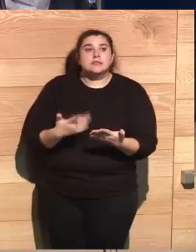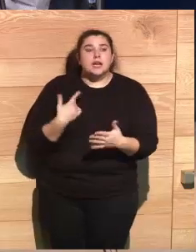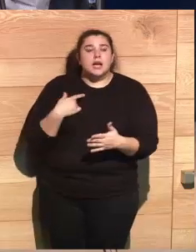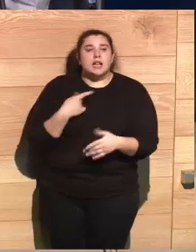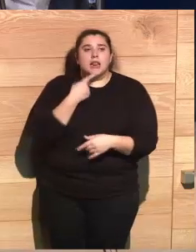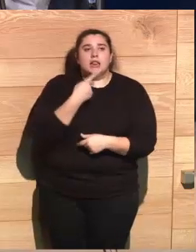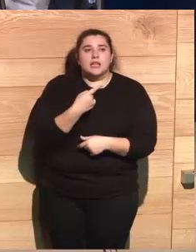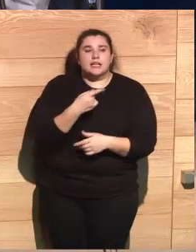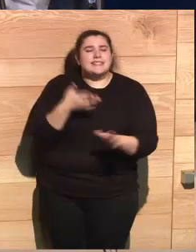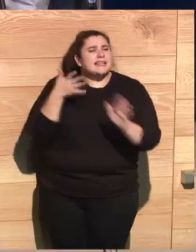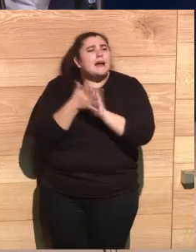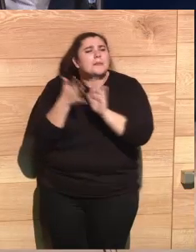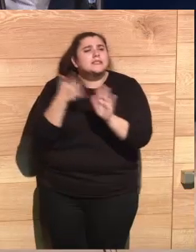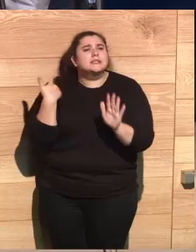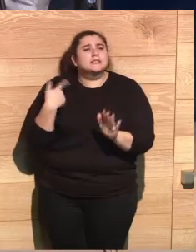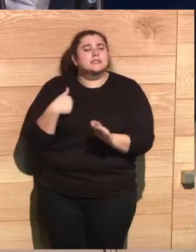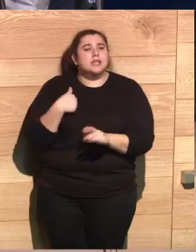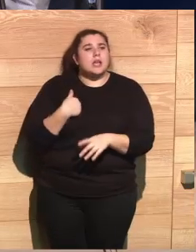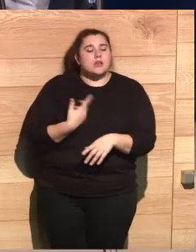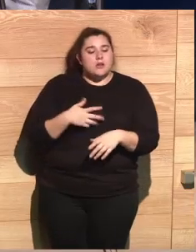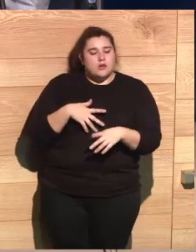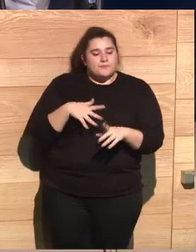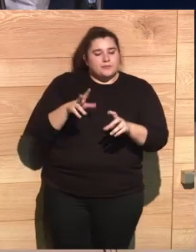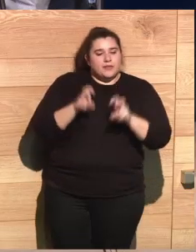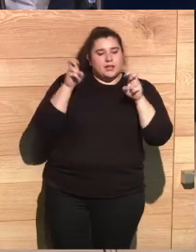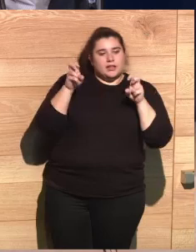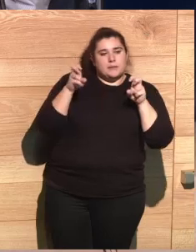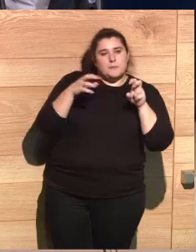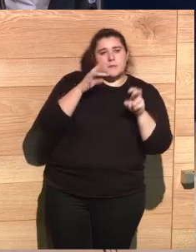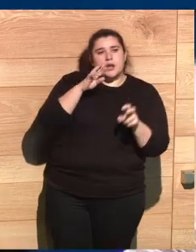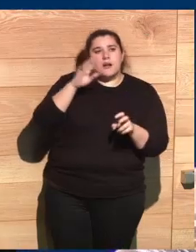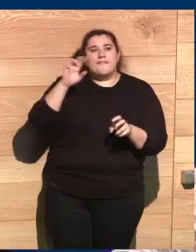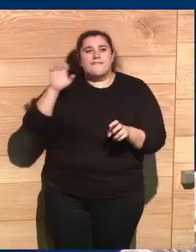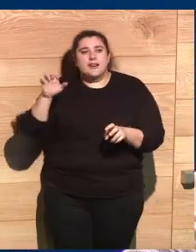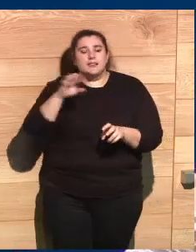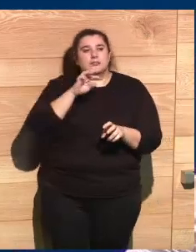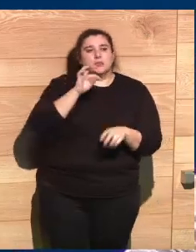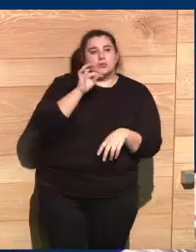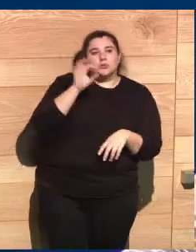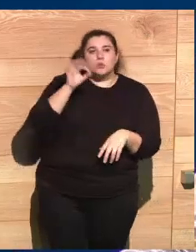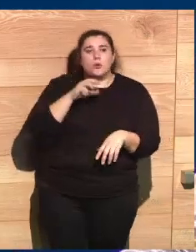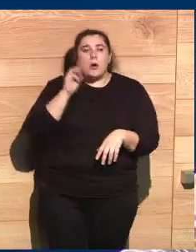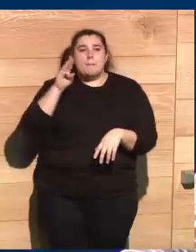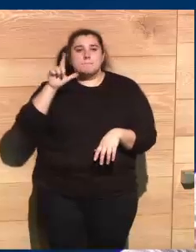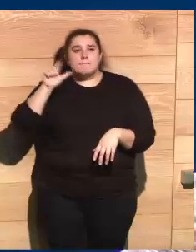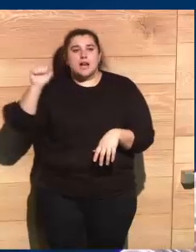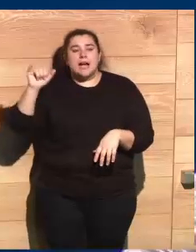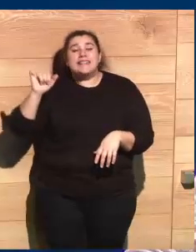rápido que quizás he planteado el modelo de free to play como una cosa horrible, como una especie de vampiros que Sí, yo iba a ir a que